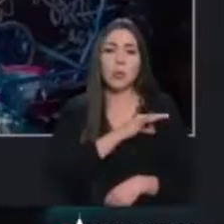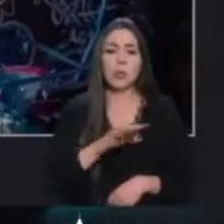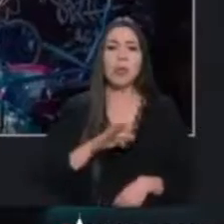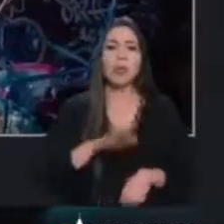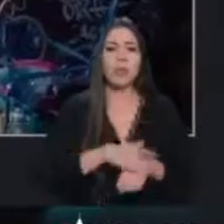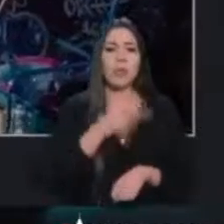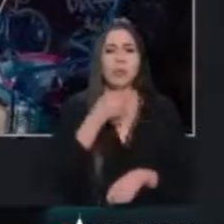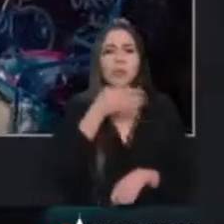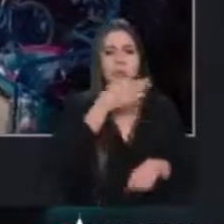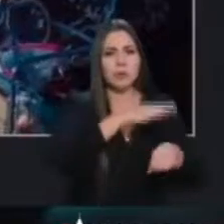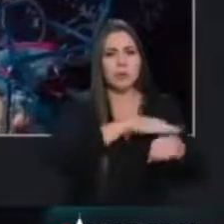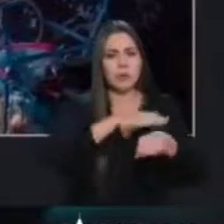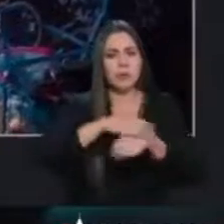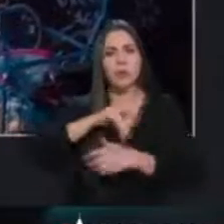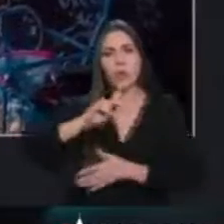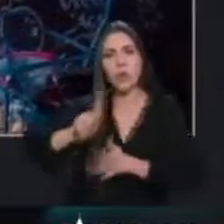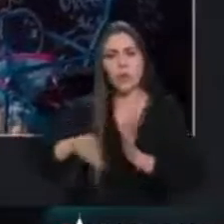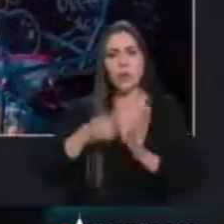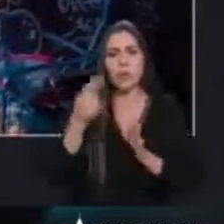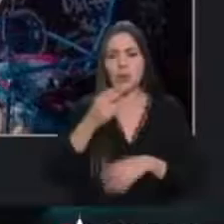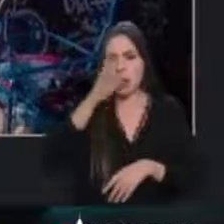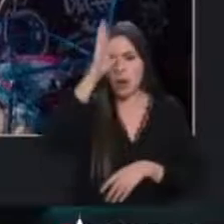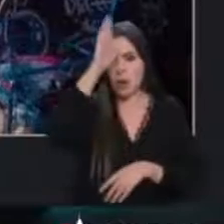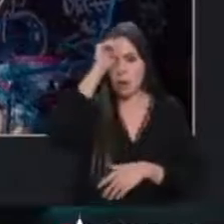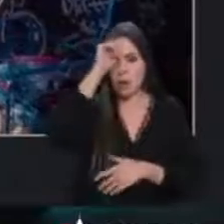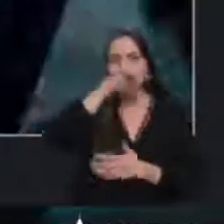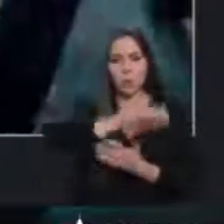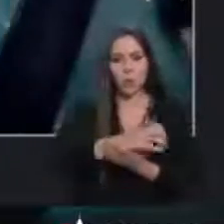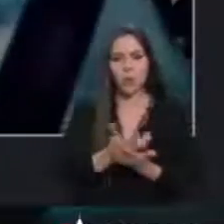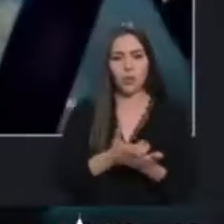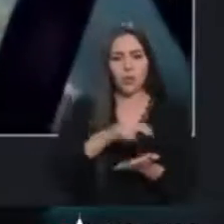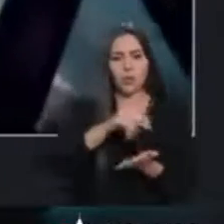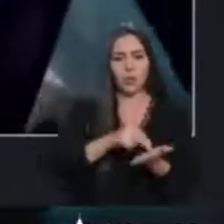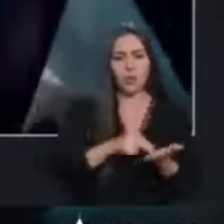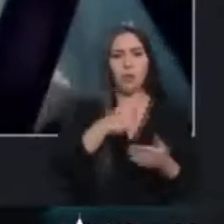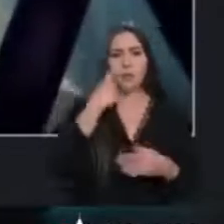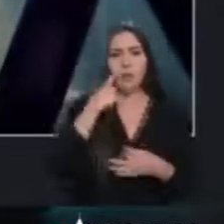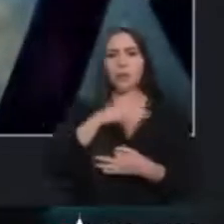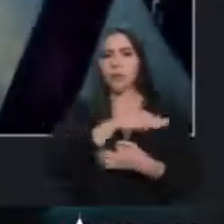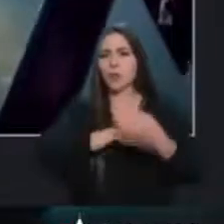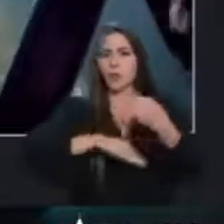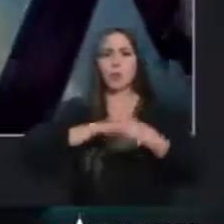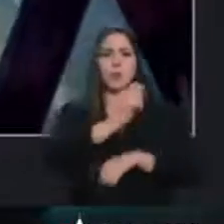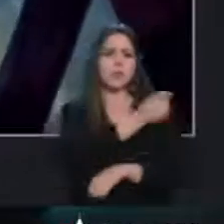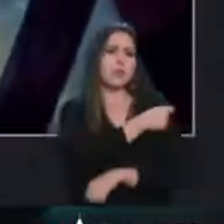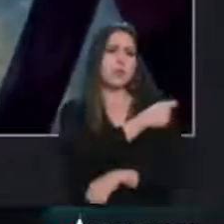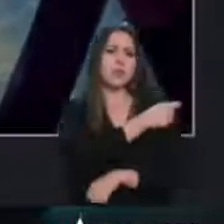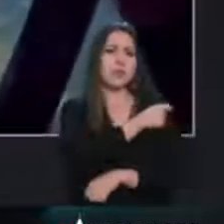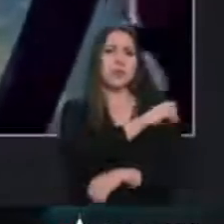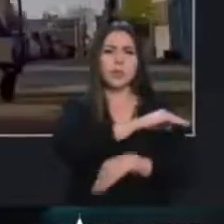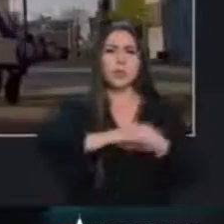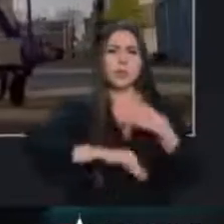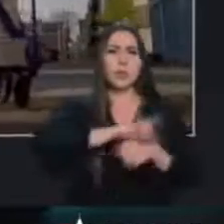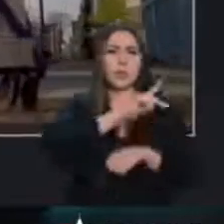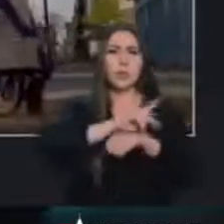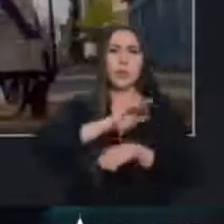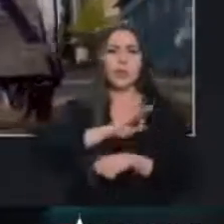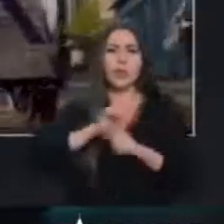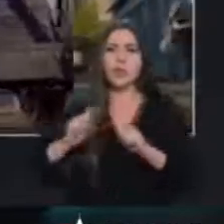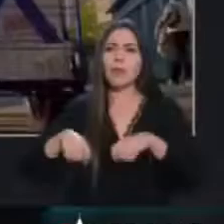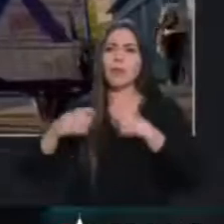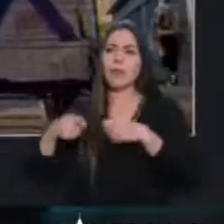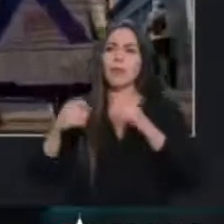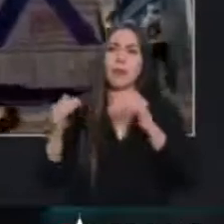hizo un llamado a crear un nuevo contrato social que se traduzca en una cobertura sanitaria universal que permita que todas las naciones accedan de